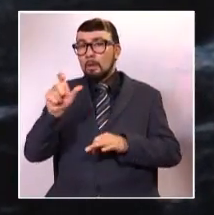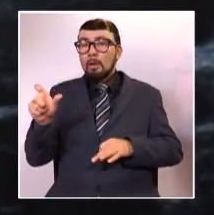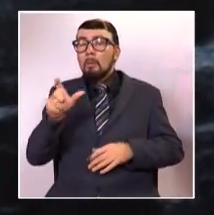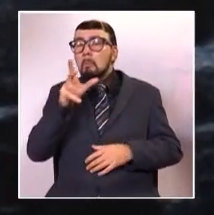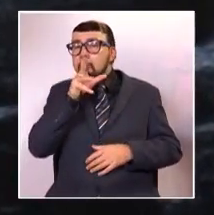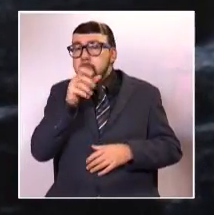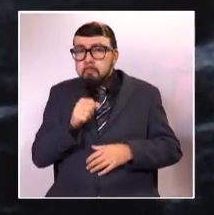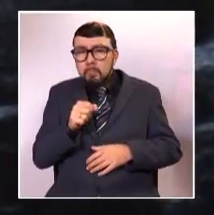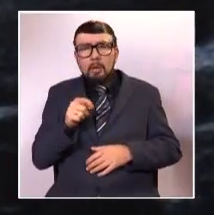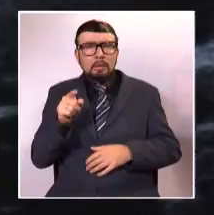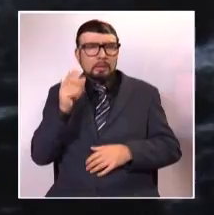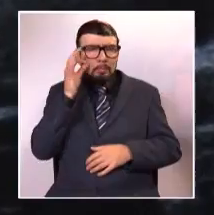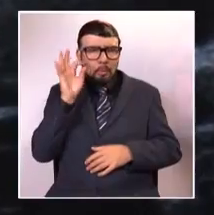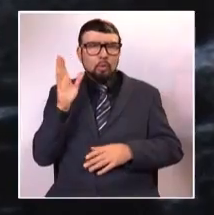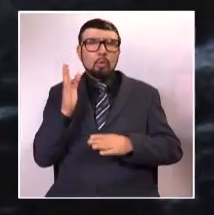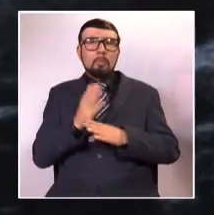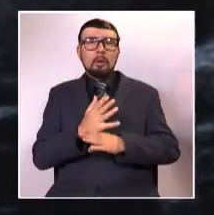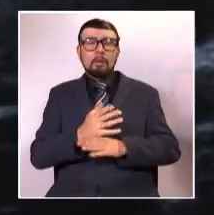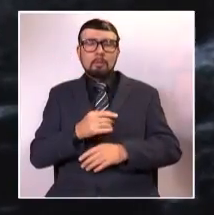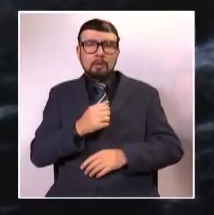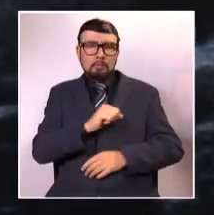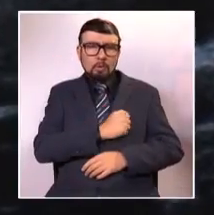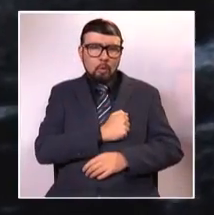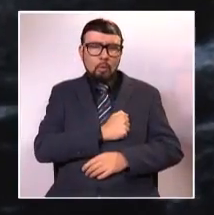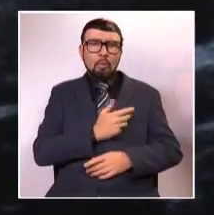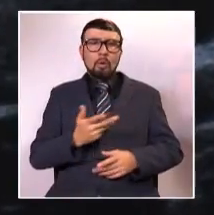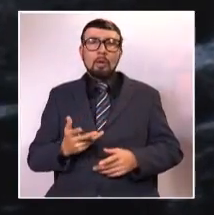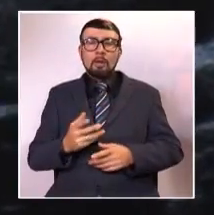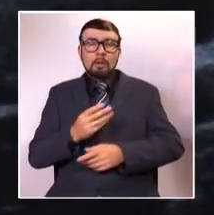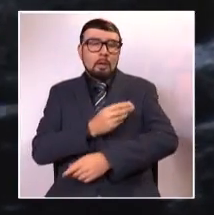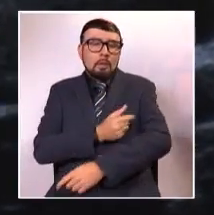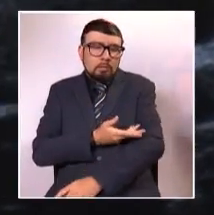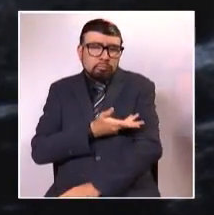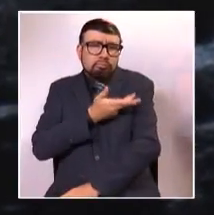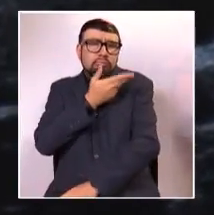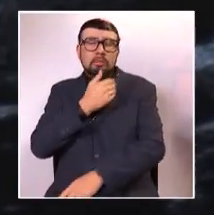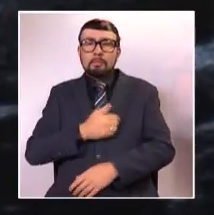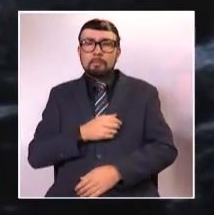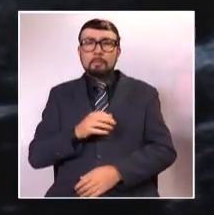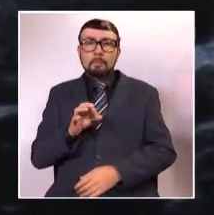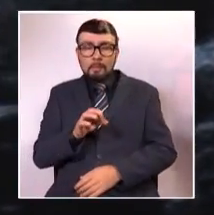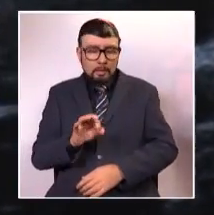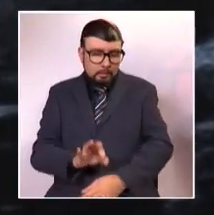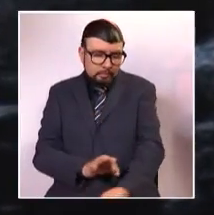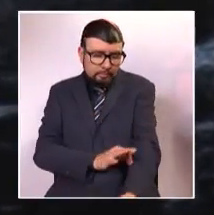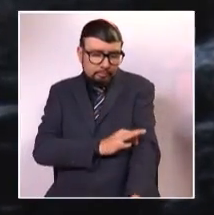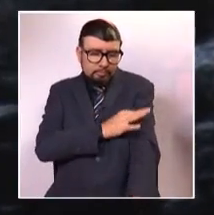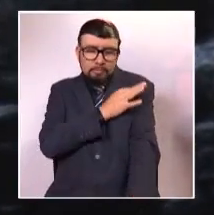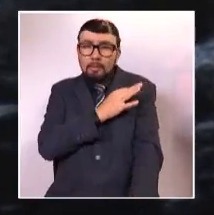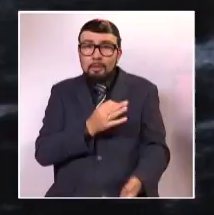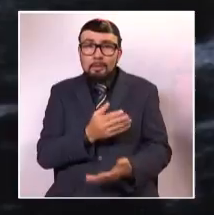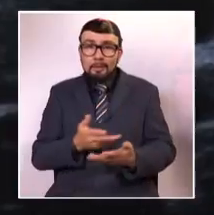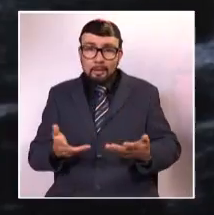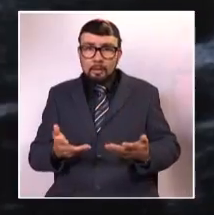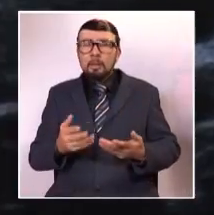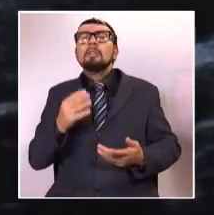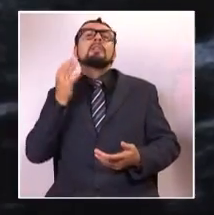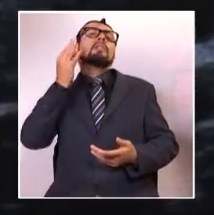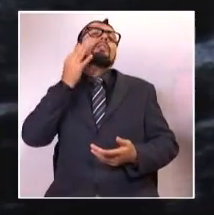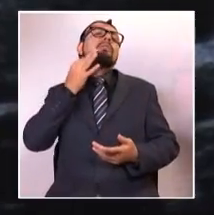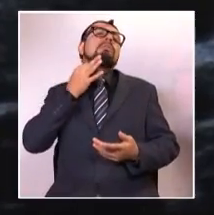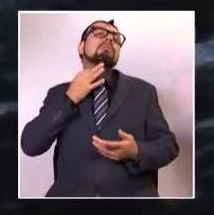problemas cardiovasculares, hipertensión, arteriosclerosis. Entonces vemos muy bien los vasos, que no hayan